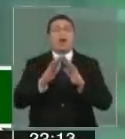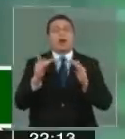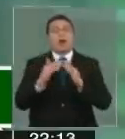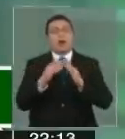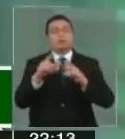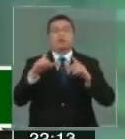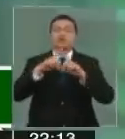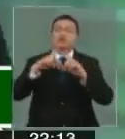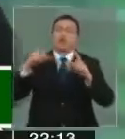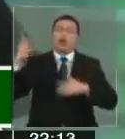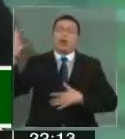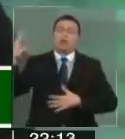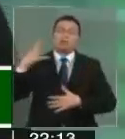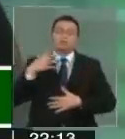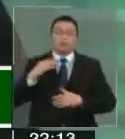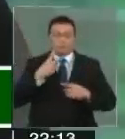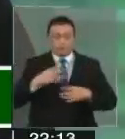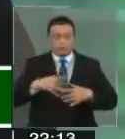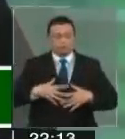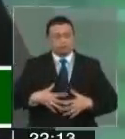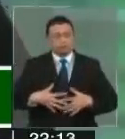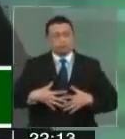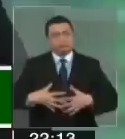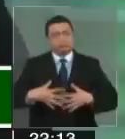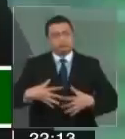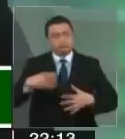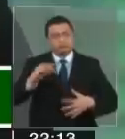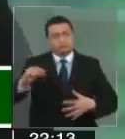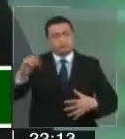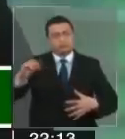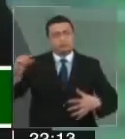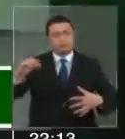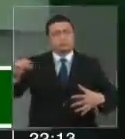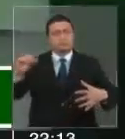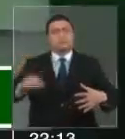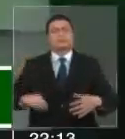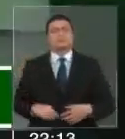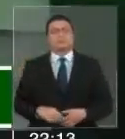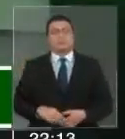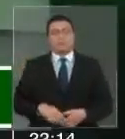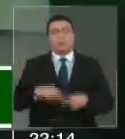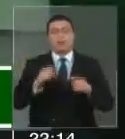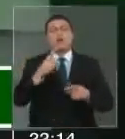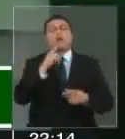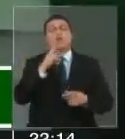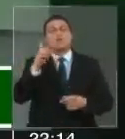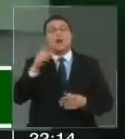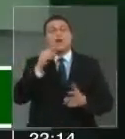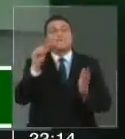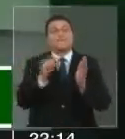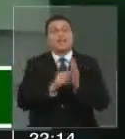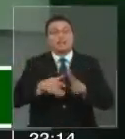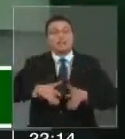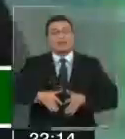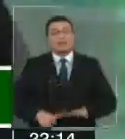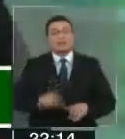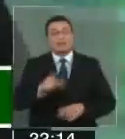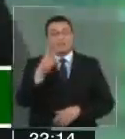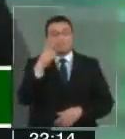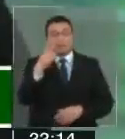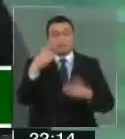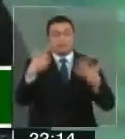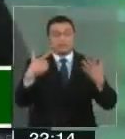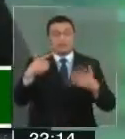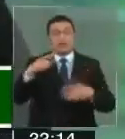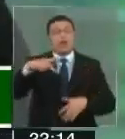la ventana, de ver crecer mi guatita. ¿Qué día nace? ¿Cuál es la fecha del nacimiento de Tomás? Tomás nace el